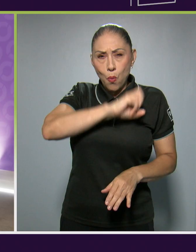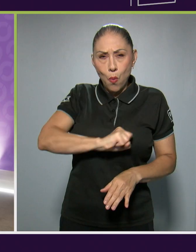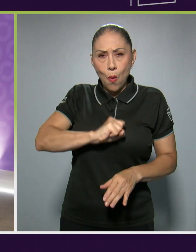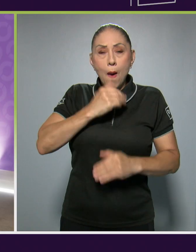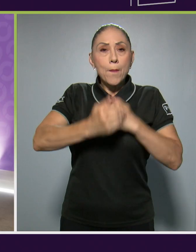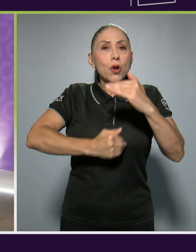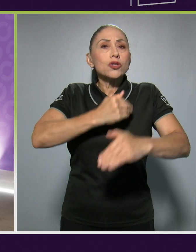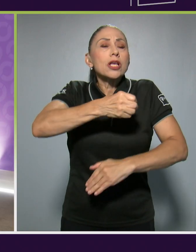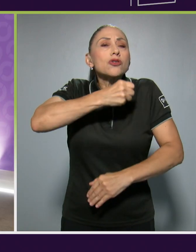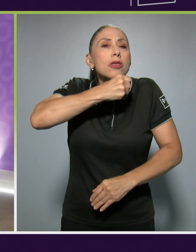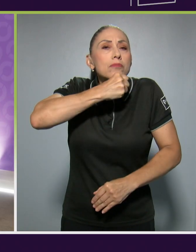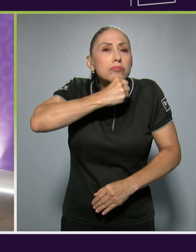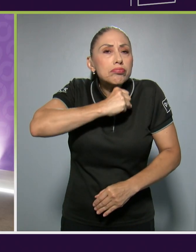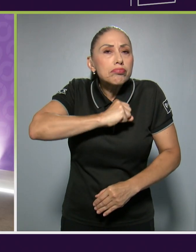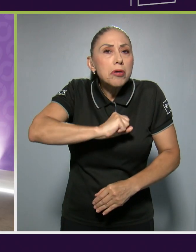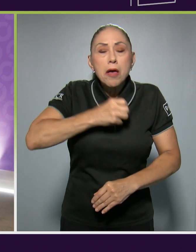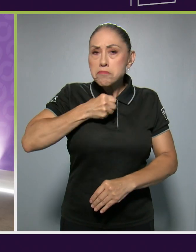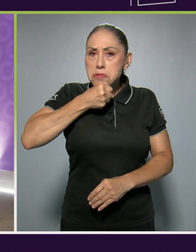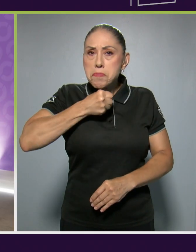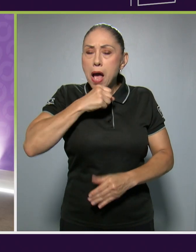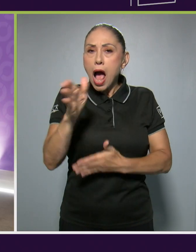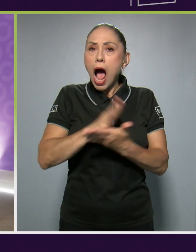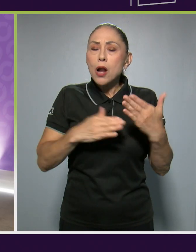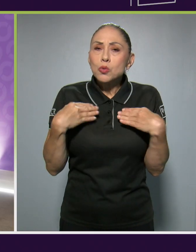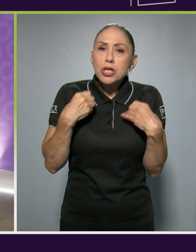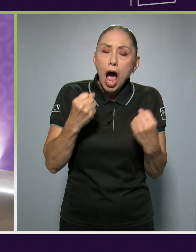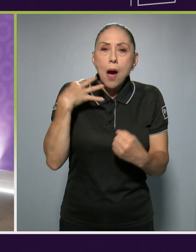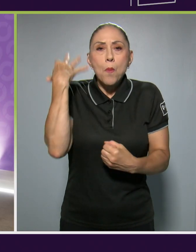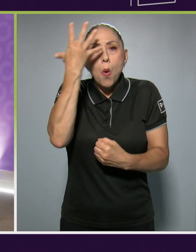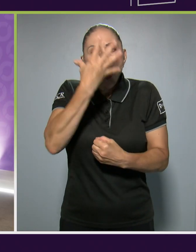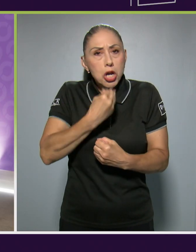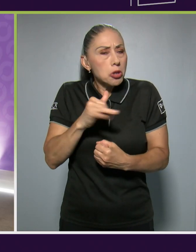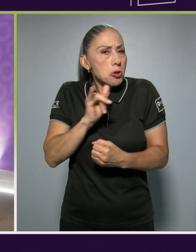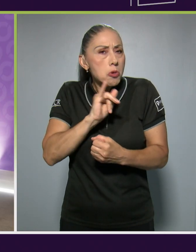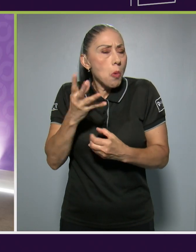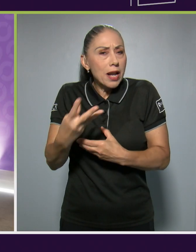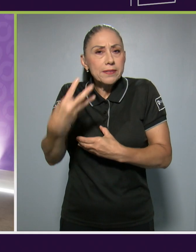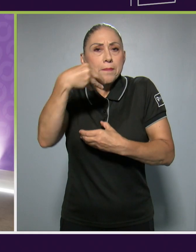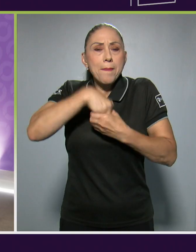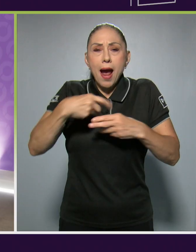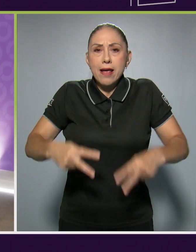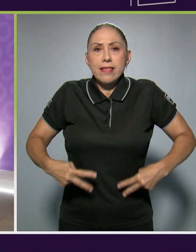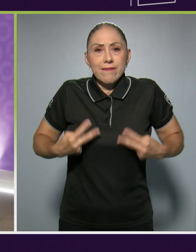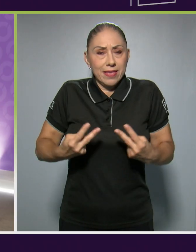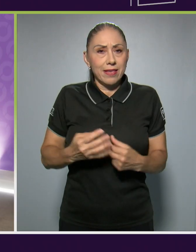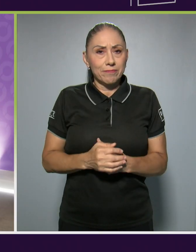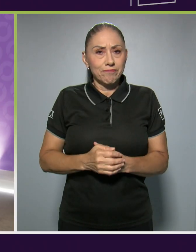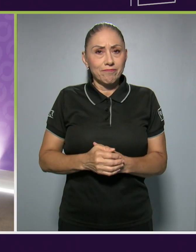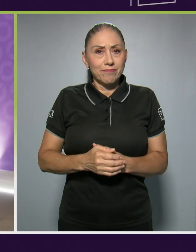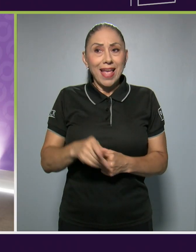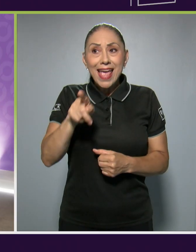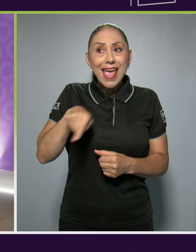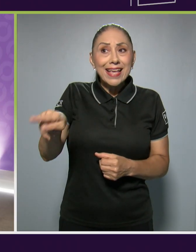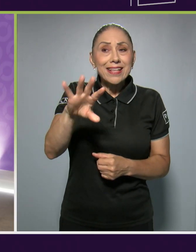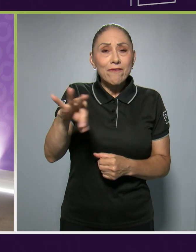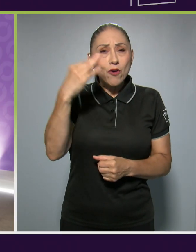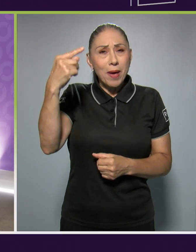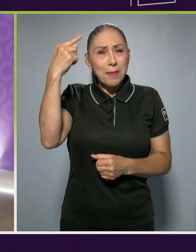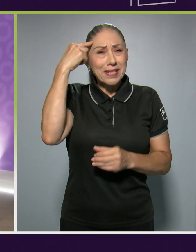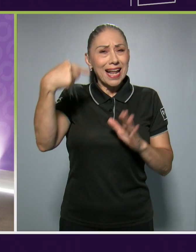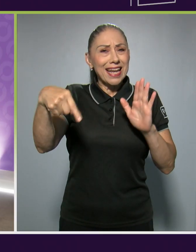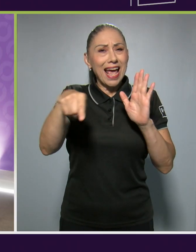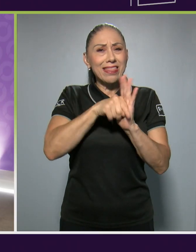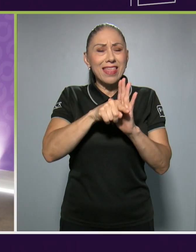es algo saludable, algo bonito y es parte de la vida, ¿verdad? De ir rompiendo esa forma colectiva de pensar